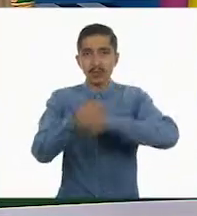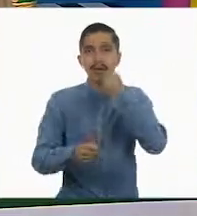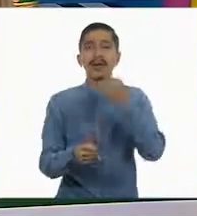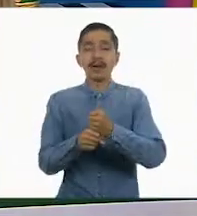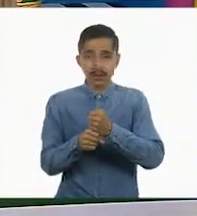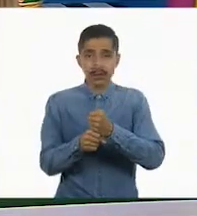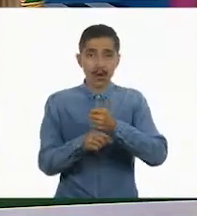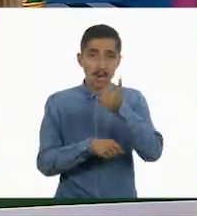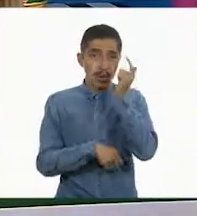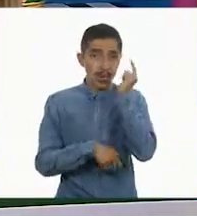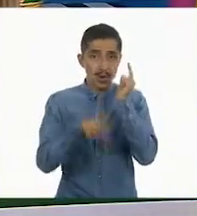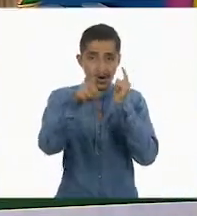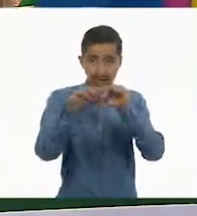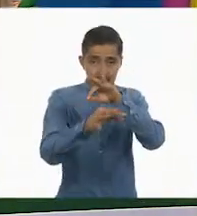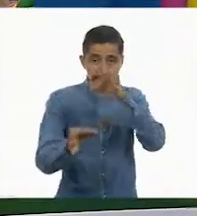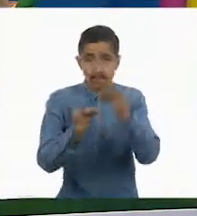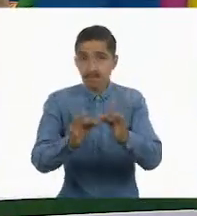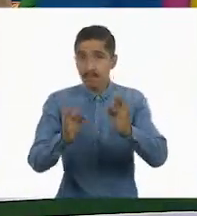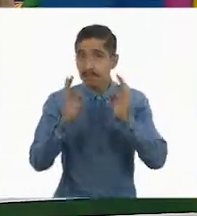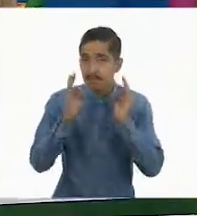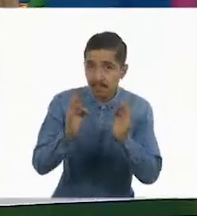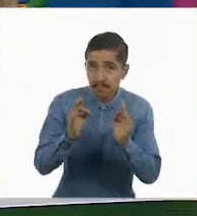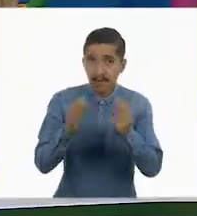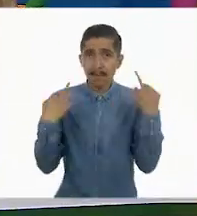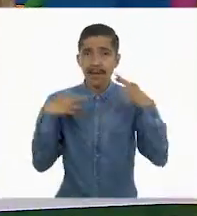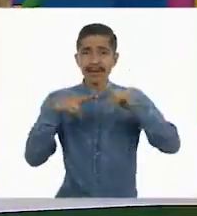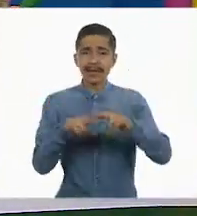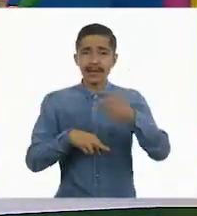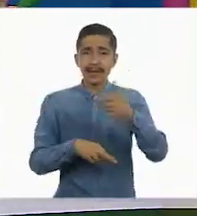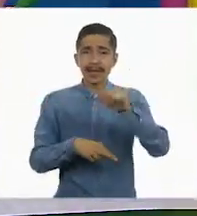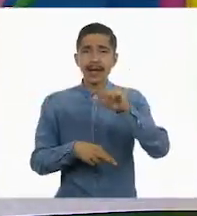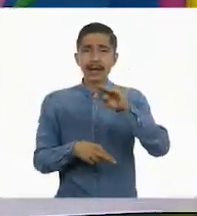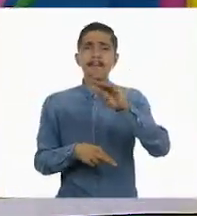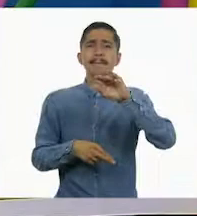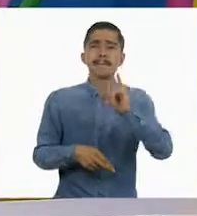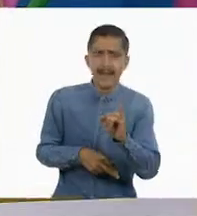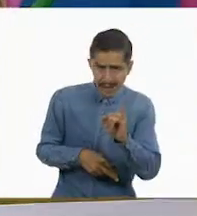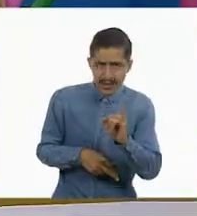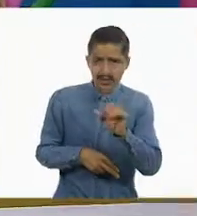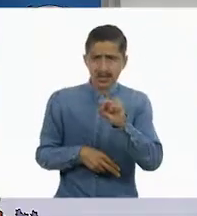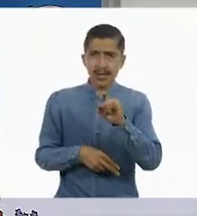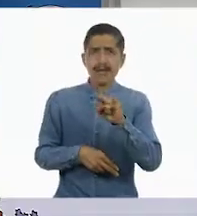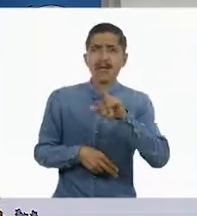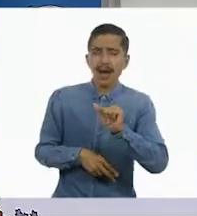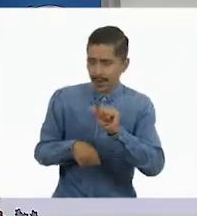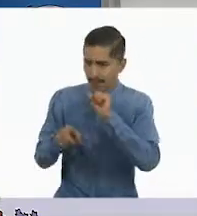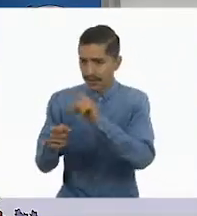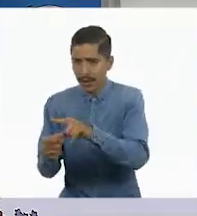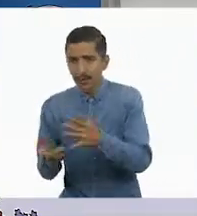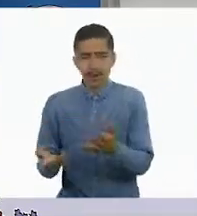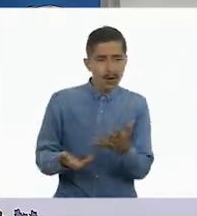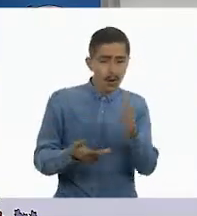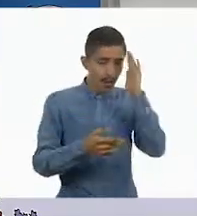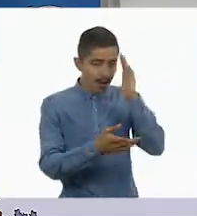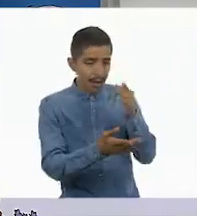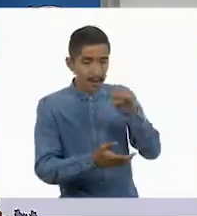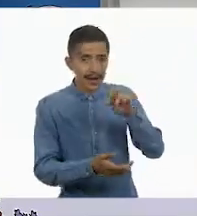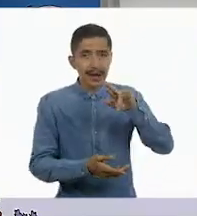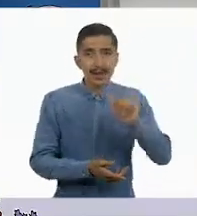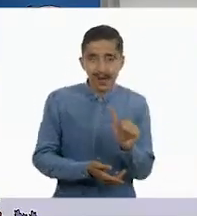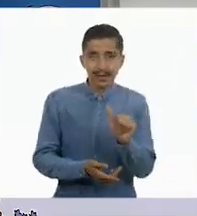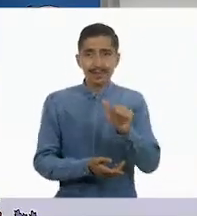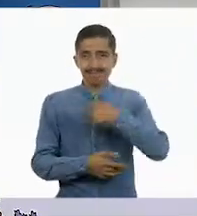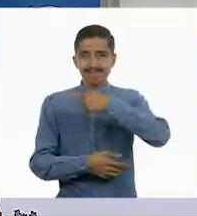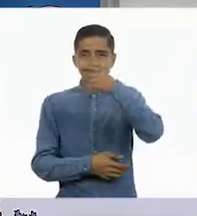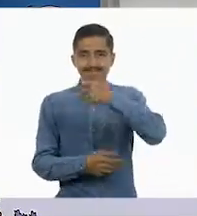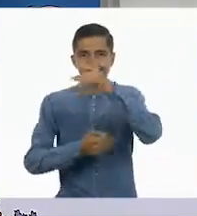que ustedes ya estén listos, así como la maestra Gaby Silva y yo. Bienvenida. Hola María, qué gusto estar aquí. Saludo